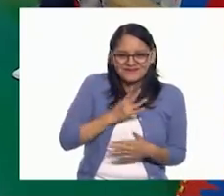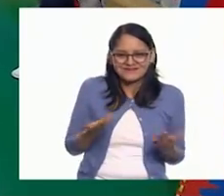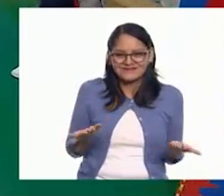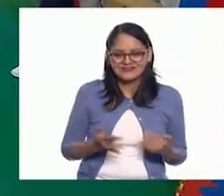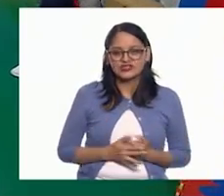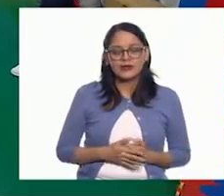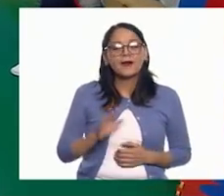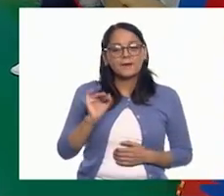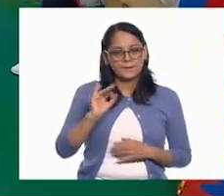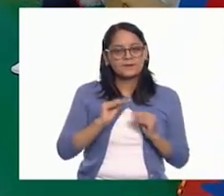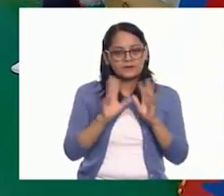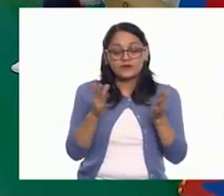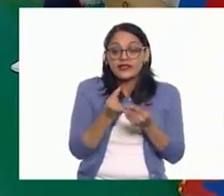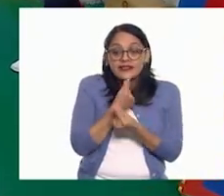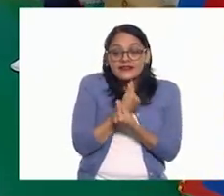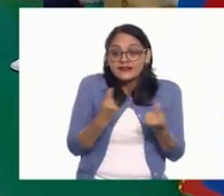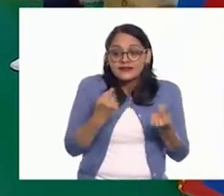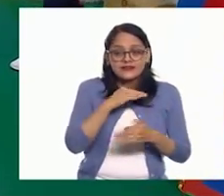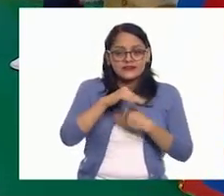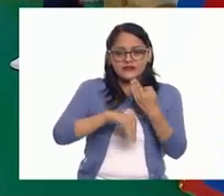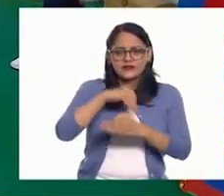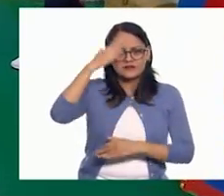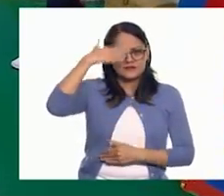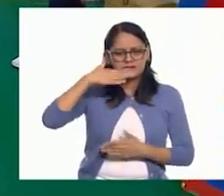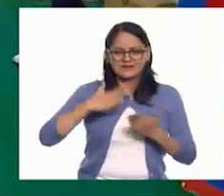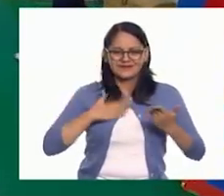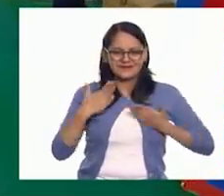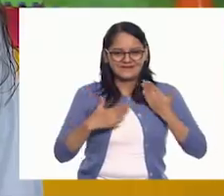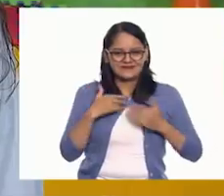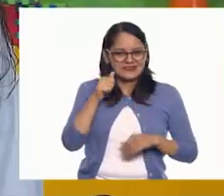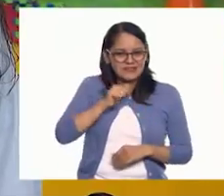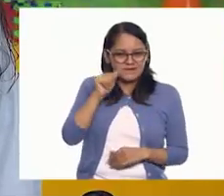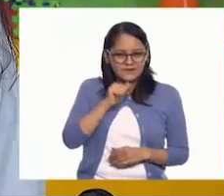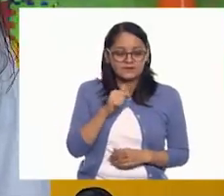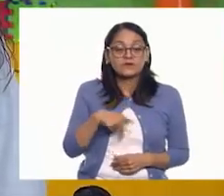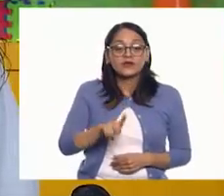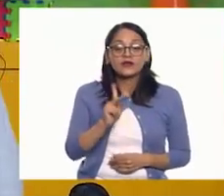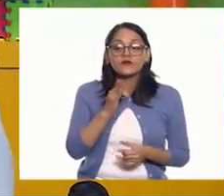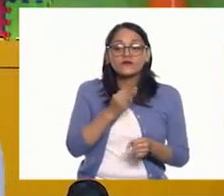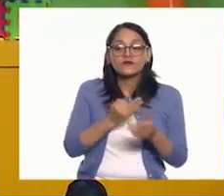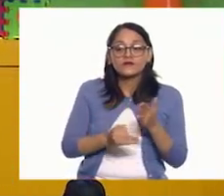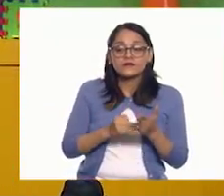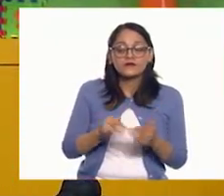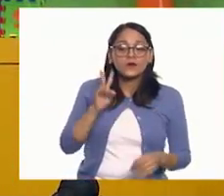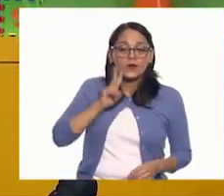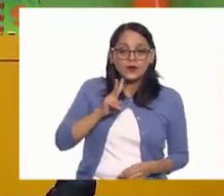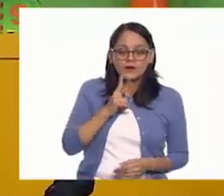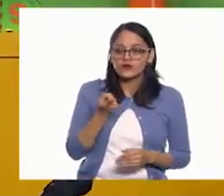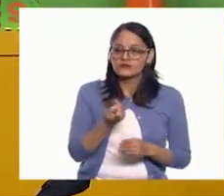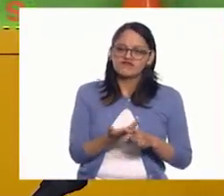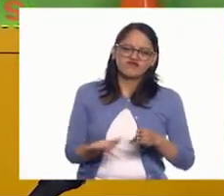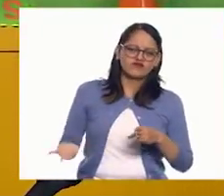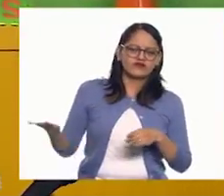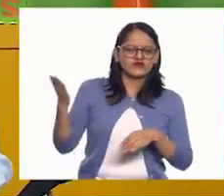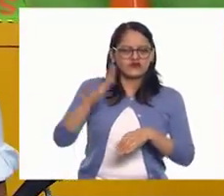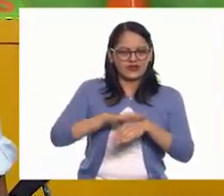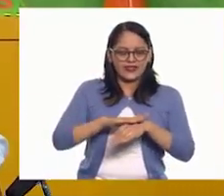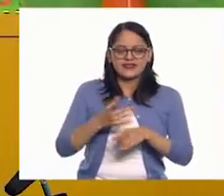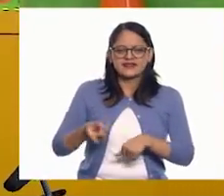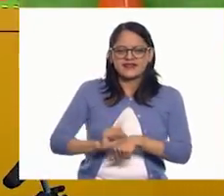Sí, claro que sí. Ellos se saben divertir bastante. El reto será que lo hagan todo el tiempo, todos los